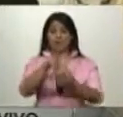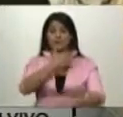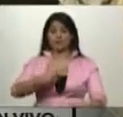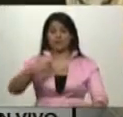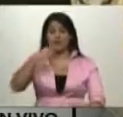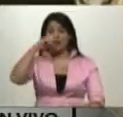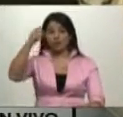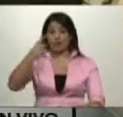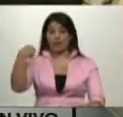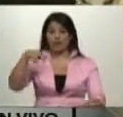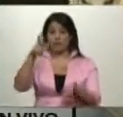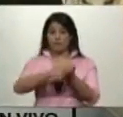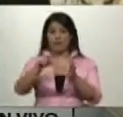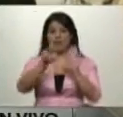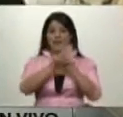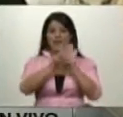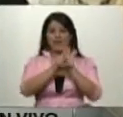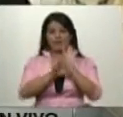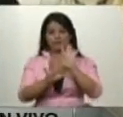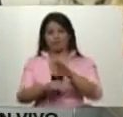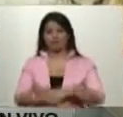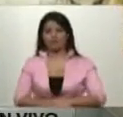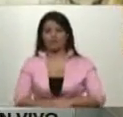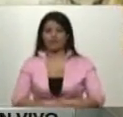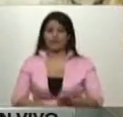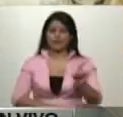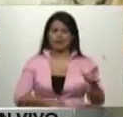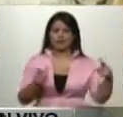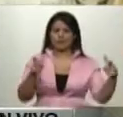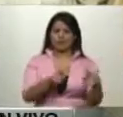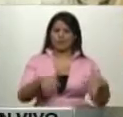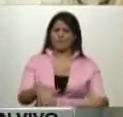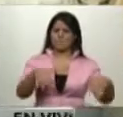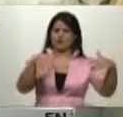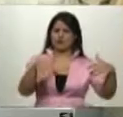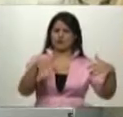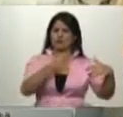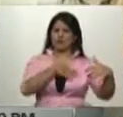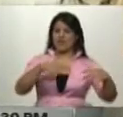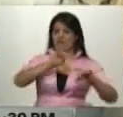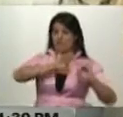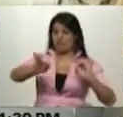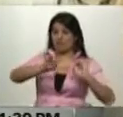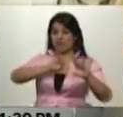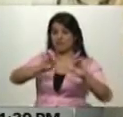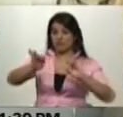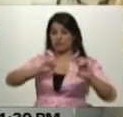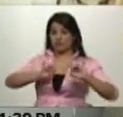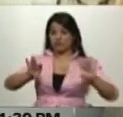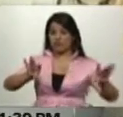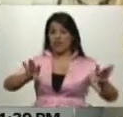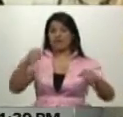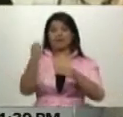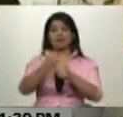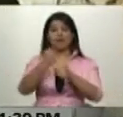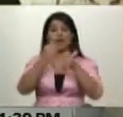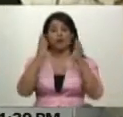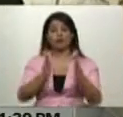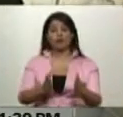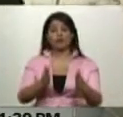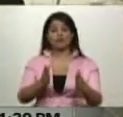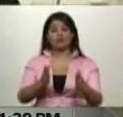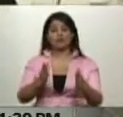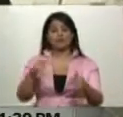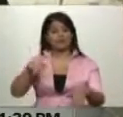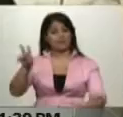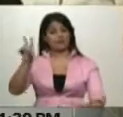anunció ante los intentos de la burguesía de despedir a los trabajadores y las trabajadoras de la